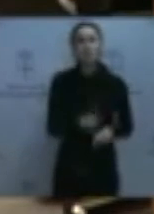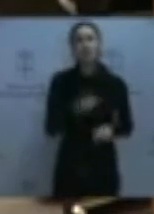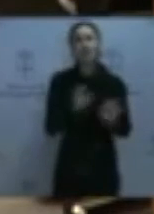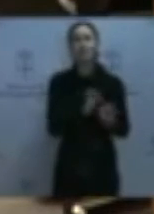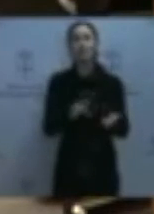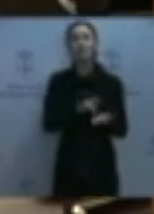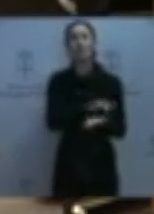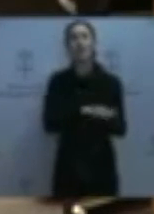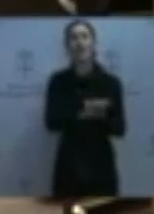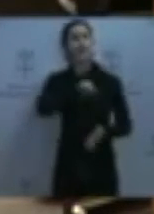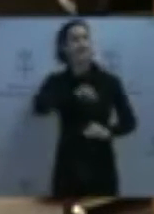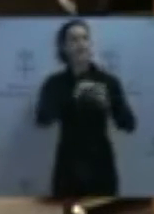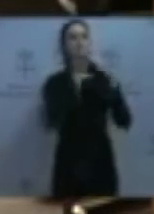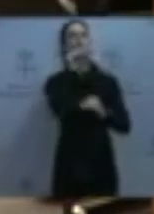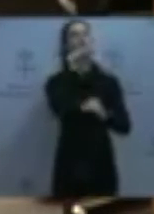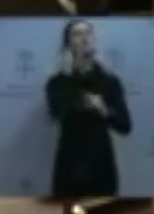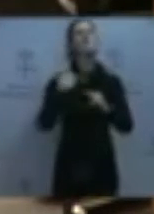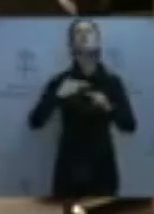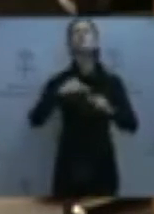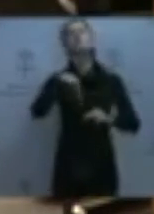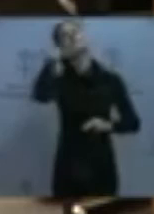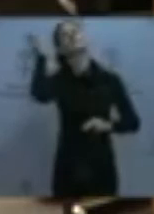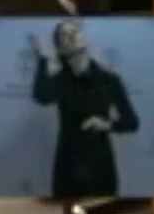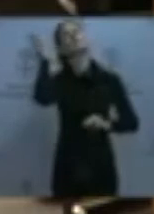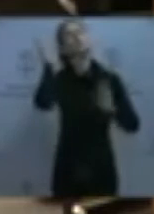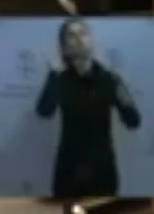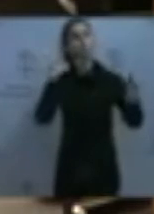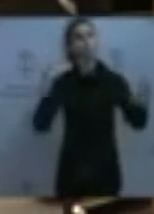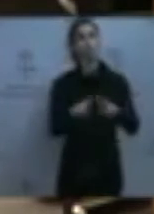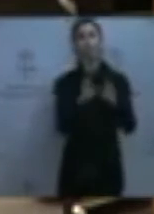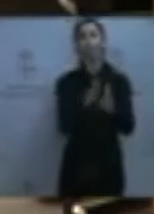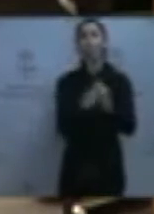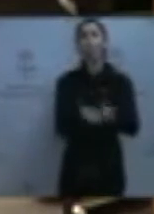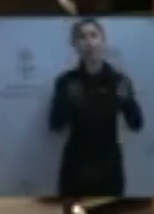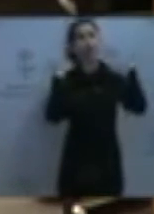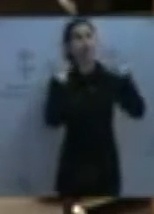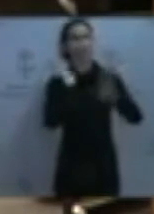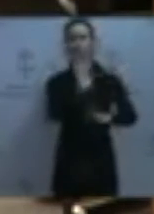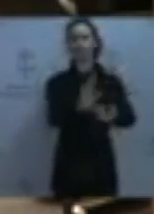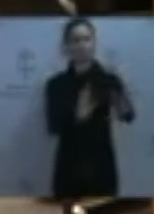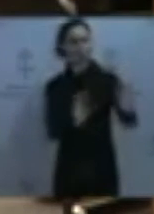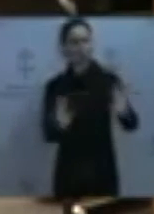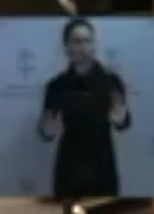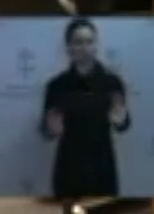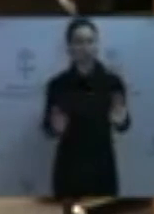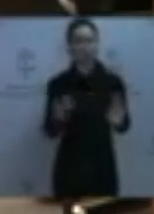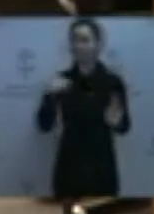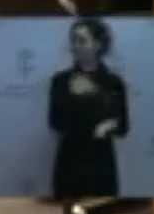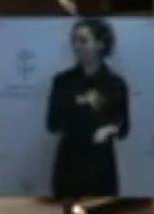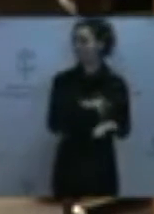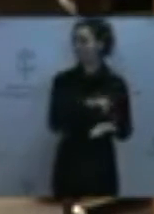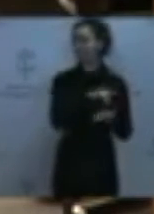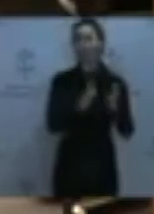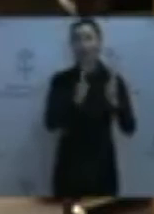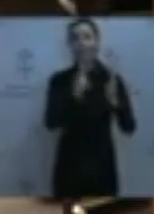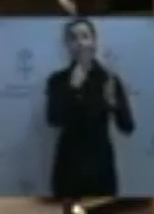superioridad ética, política y económica de la socialdemocracia que usted representa. Imagino que en ese momento no estaba pensando en los